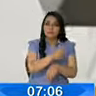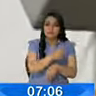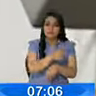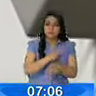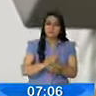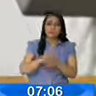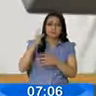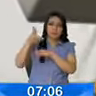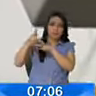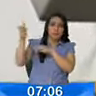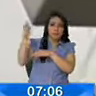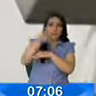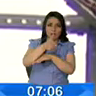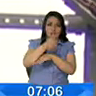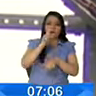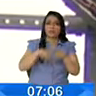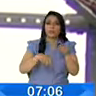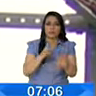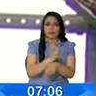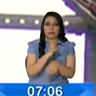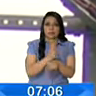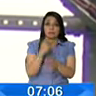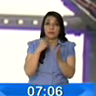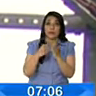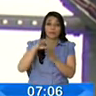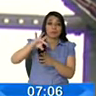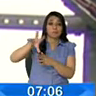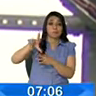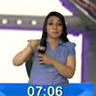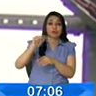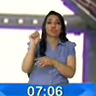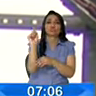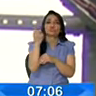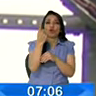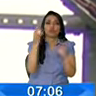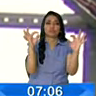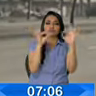ser utilizadas, es decir, este mecanismo solo trabaja con los